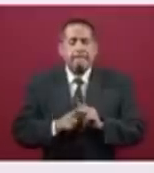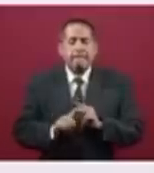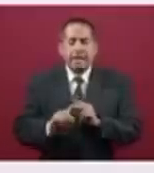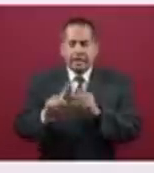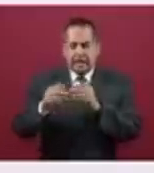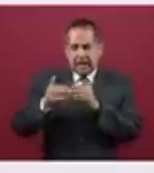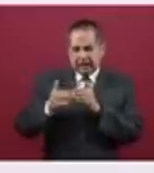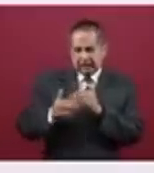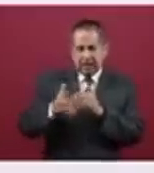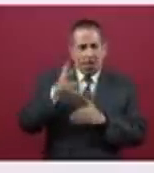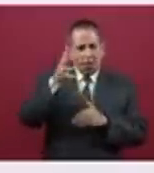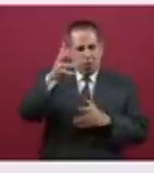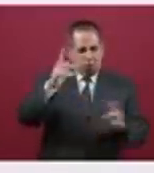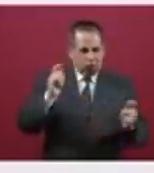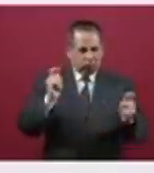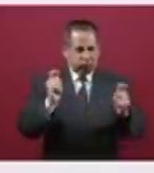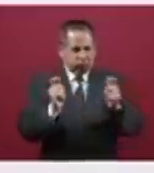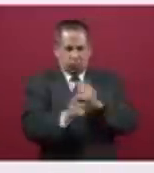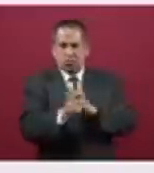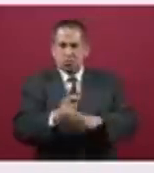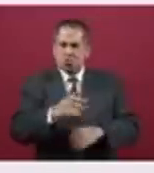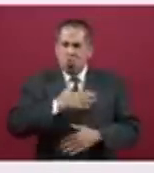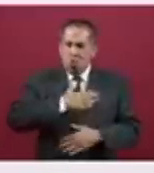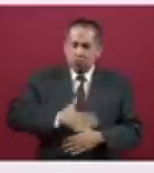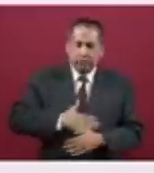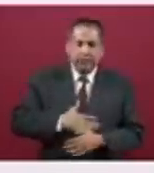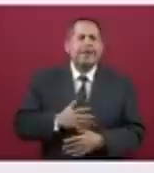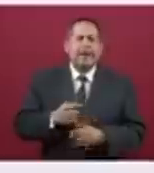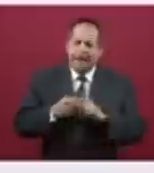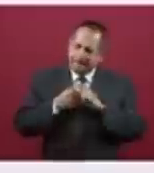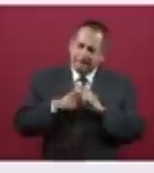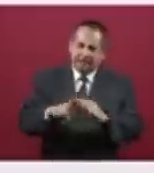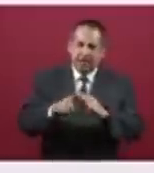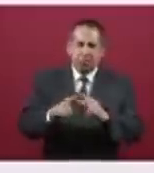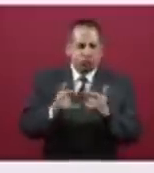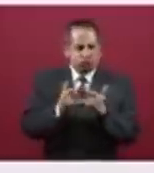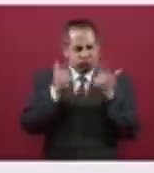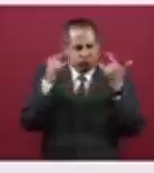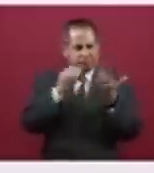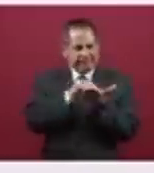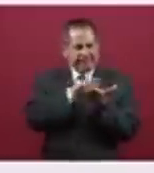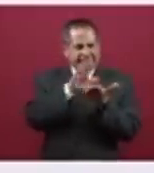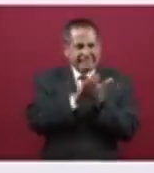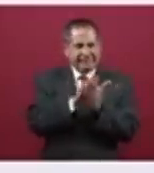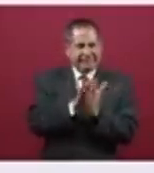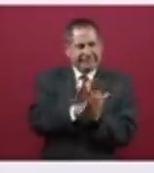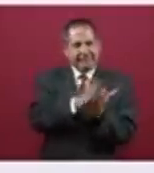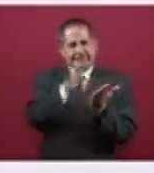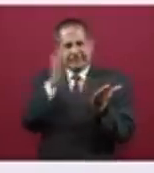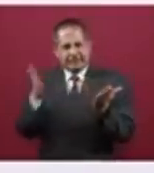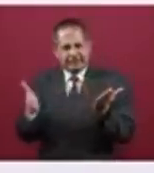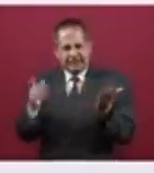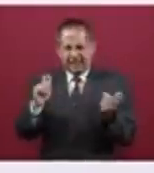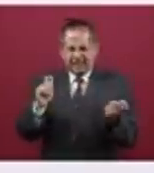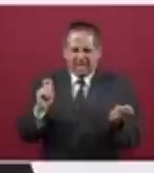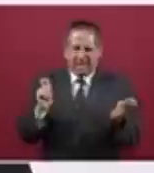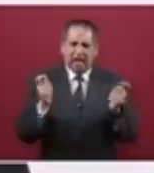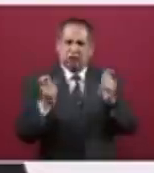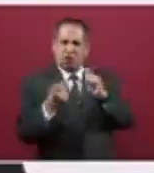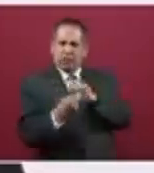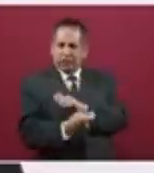el progreso con justicia, ya empezamos a escribir el prólogo de la gran obra de transformación